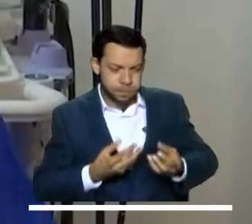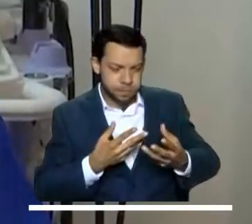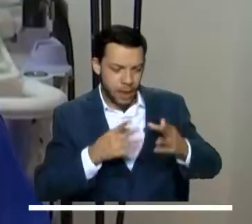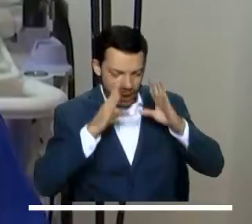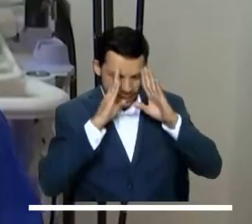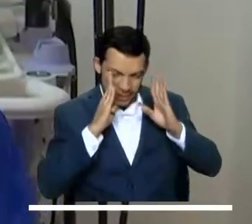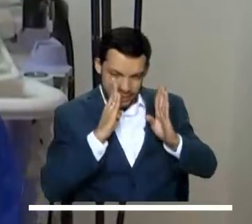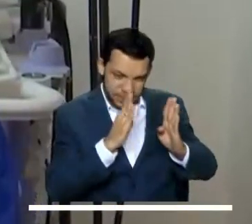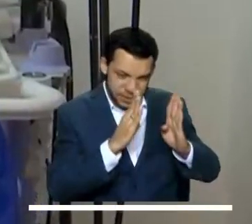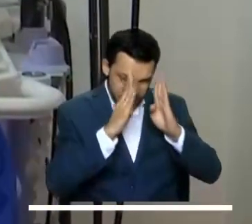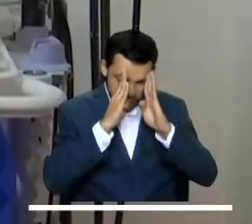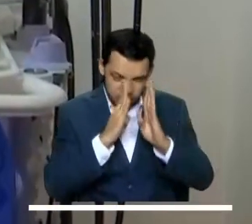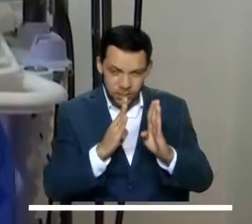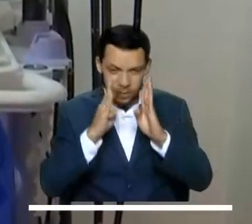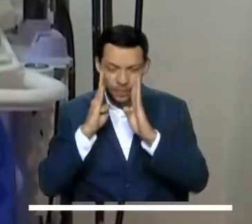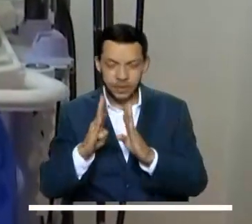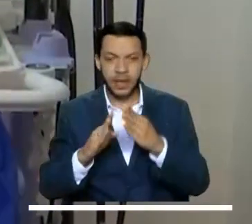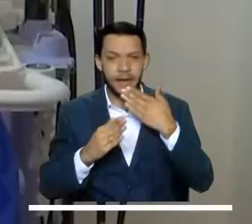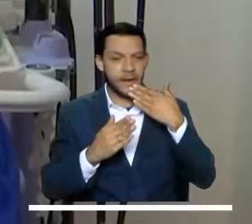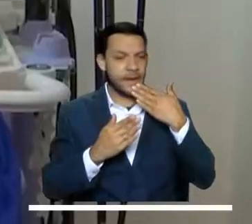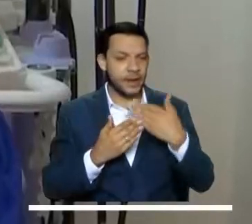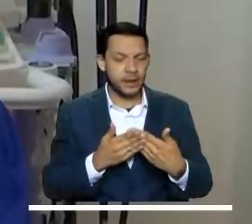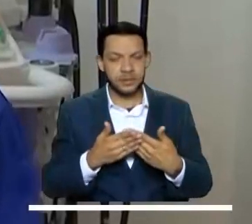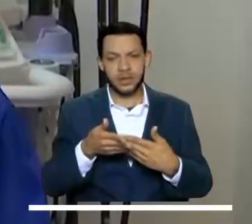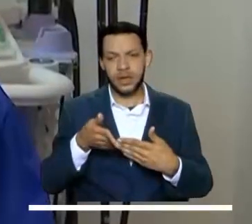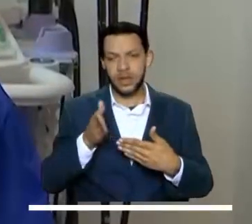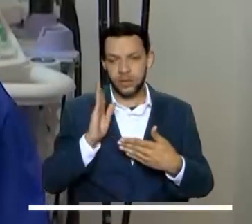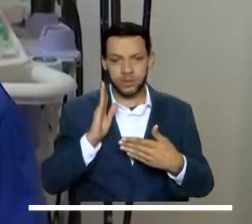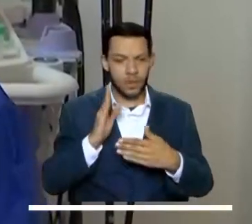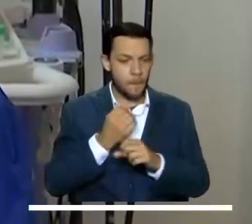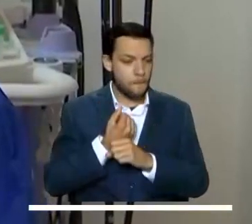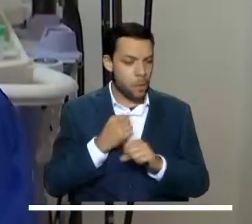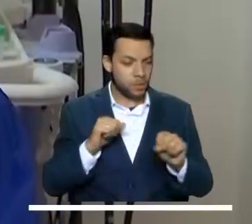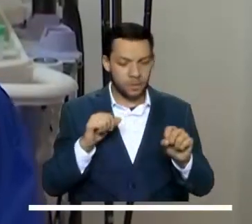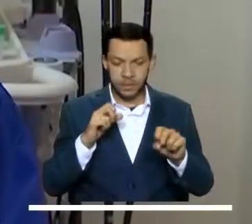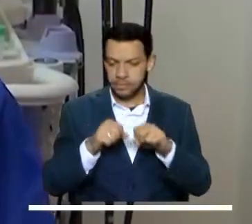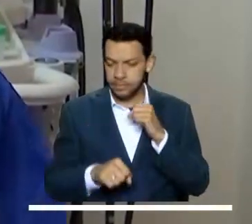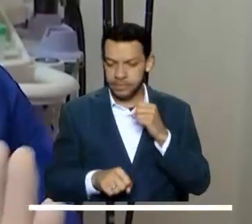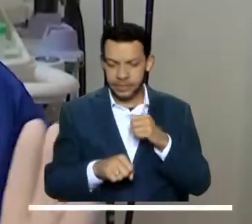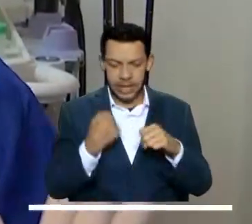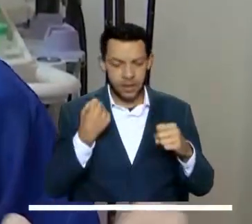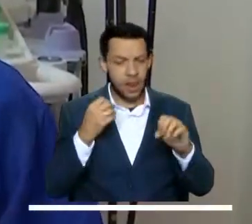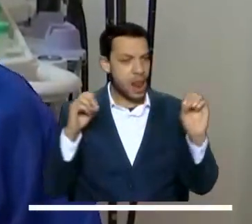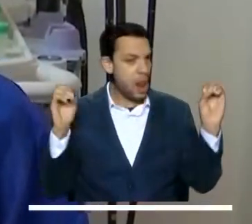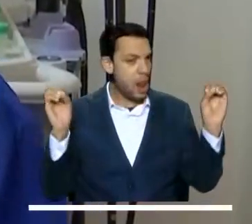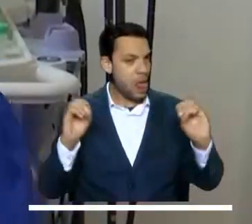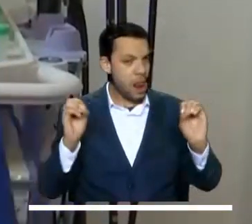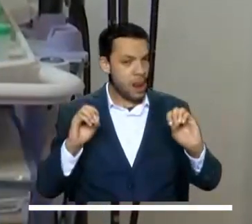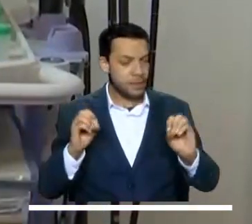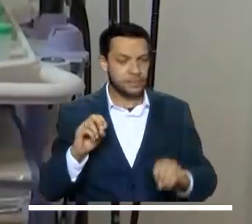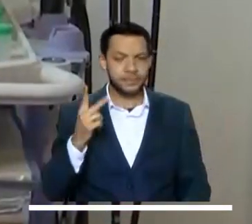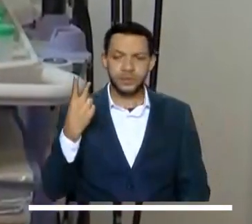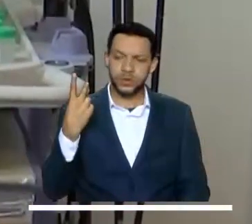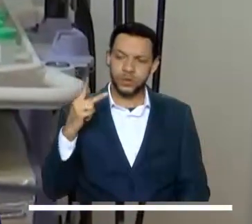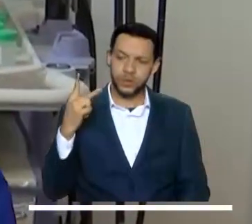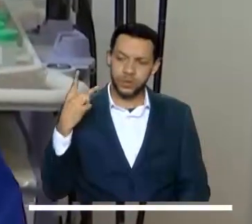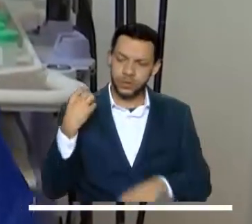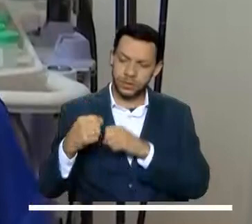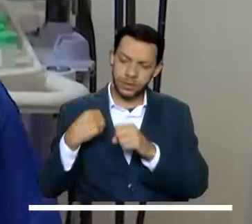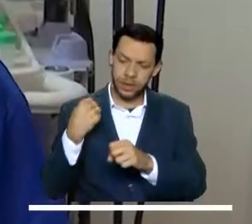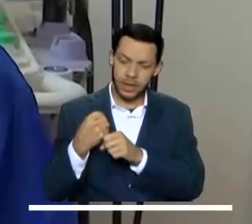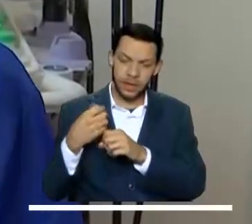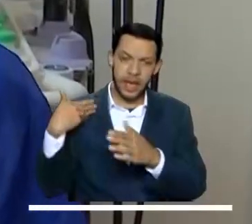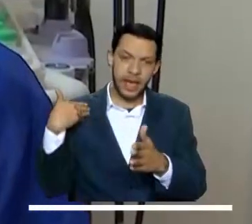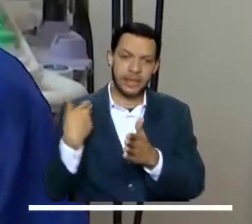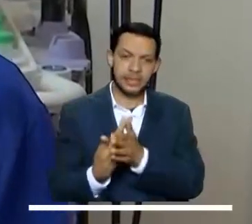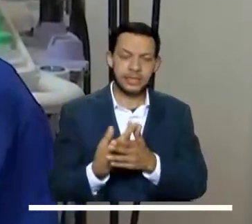eventual complicación. Gracias a Dios no hemos tenido ninguna complicación, pero pacientes, como atendemos pacientes desde los 12 años hasta más de 100 años de